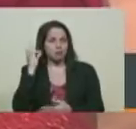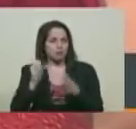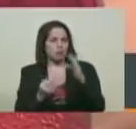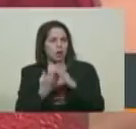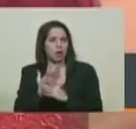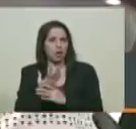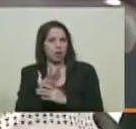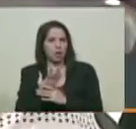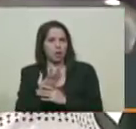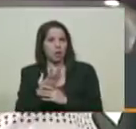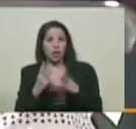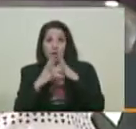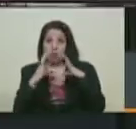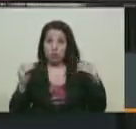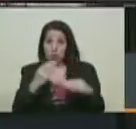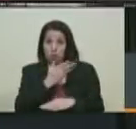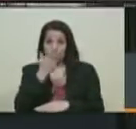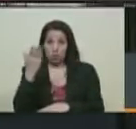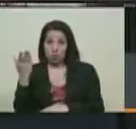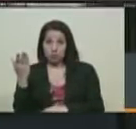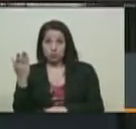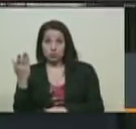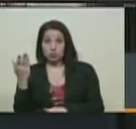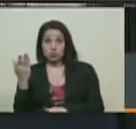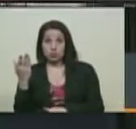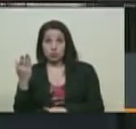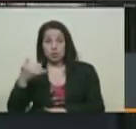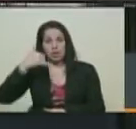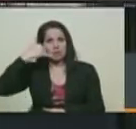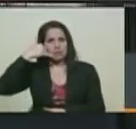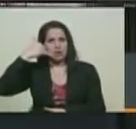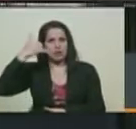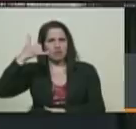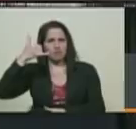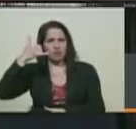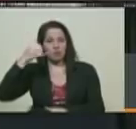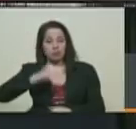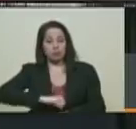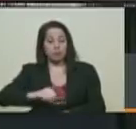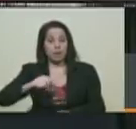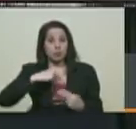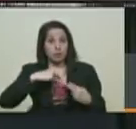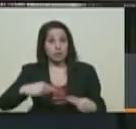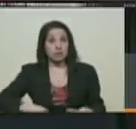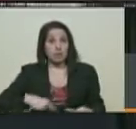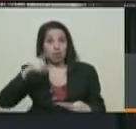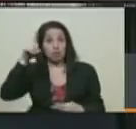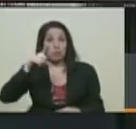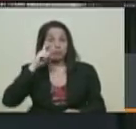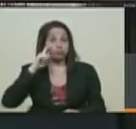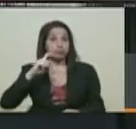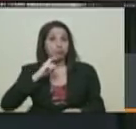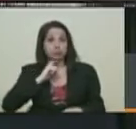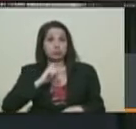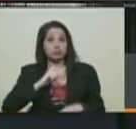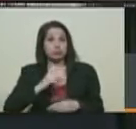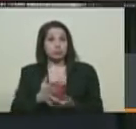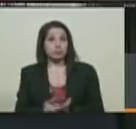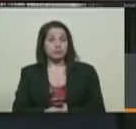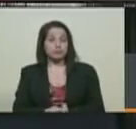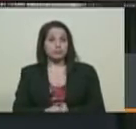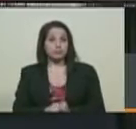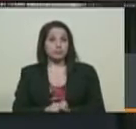y la aplicación de el parto humanizado, las embarazadas,